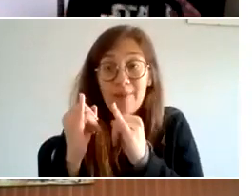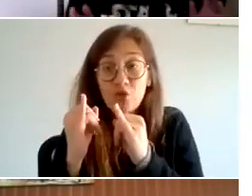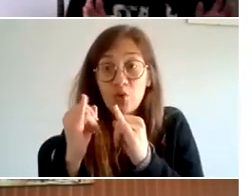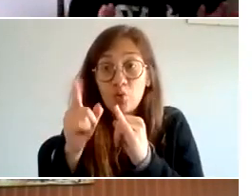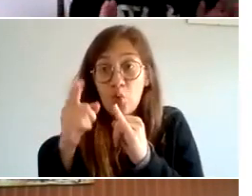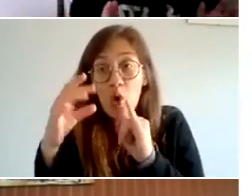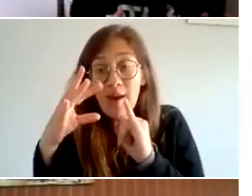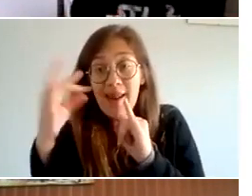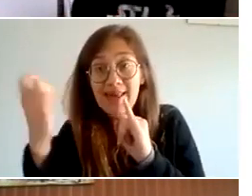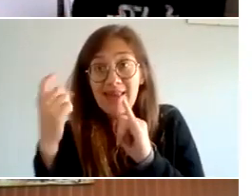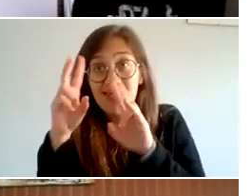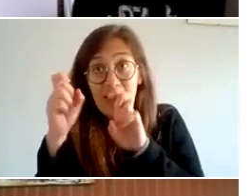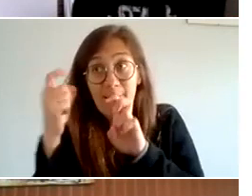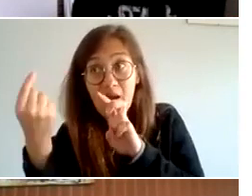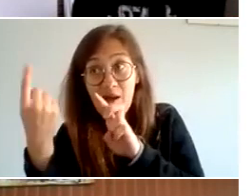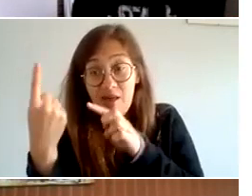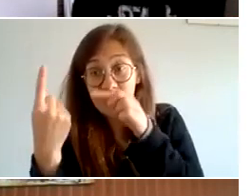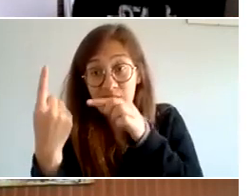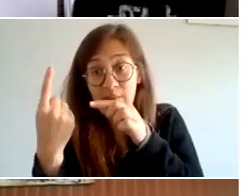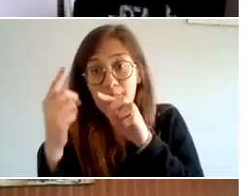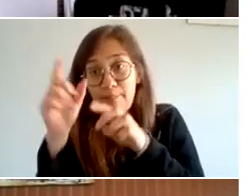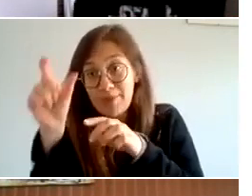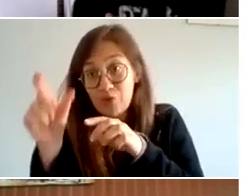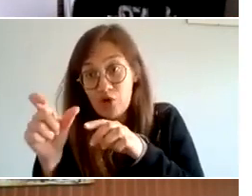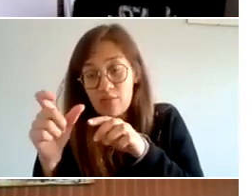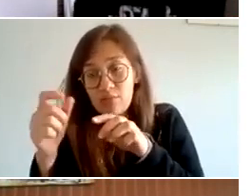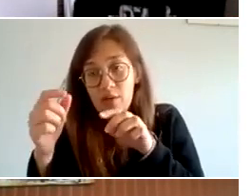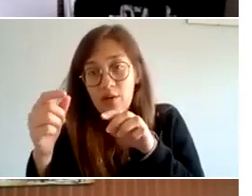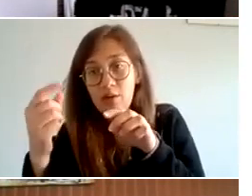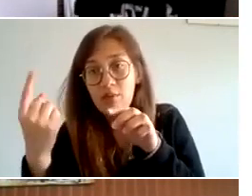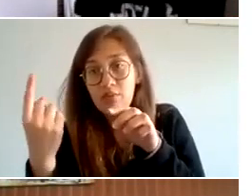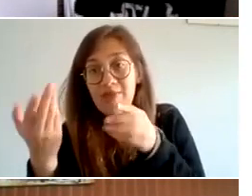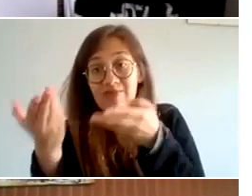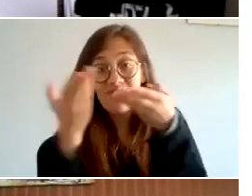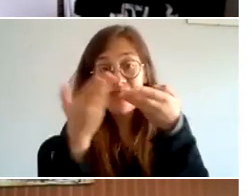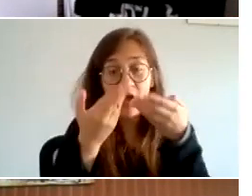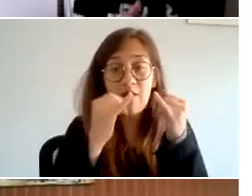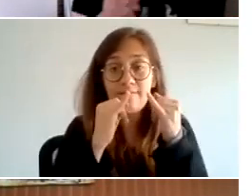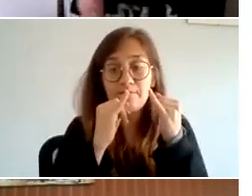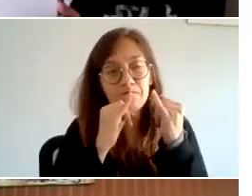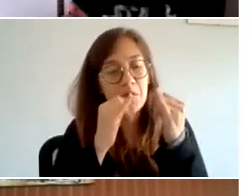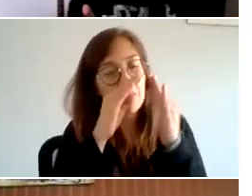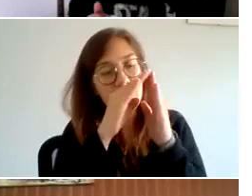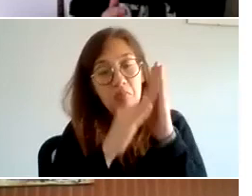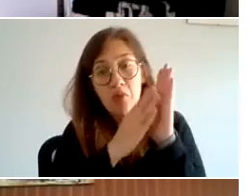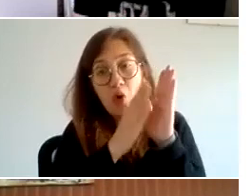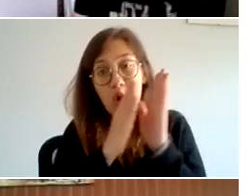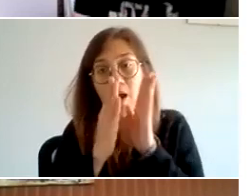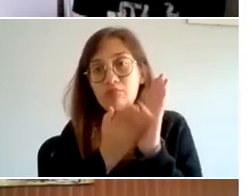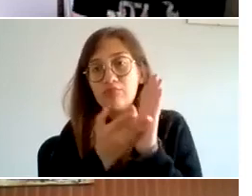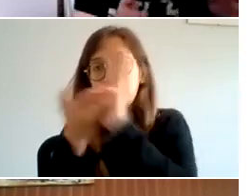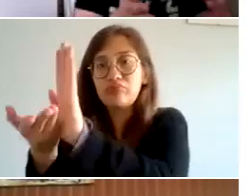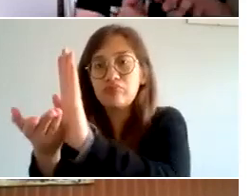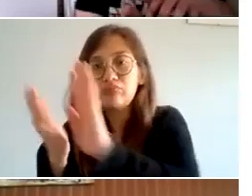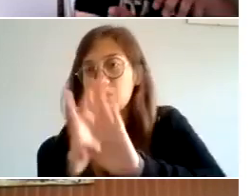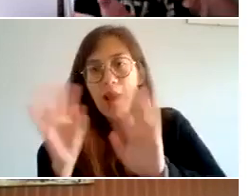la diferencia entre lo que es, bueno, algunos de ustedes quizás han escuchado lo que se conoce como Deep Web, es